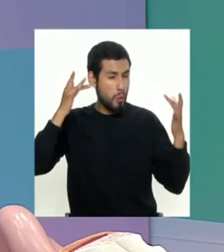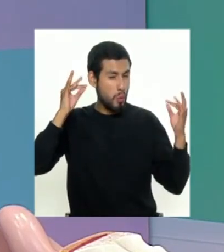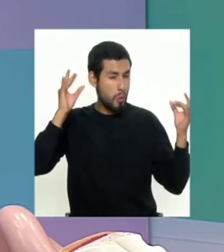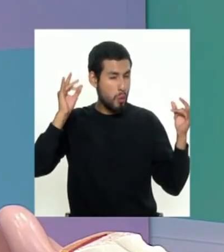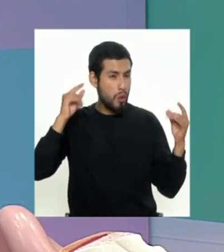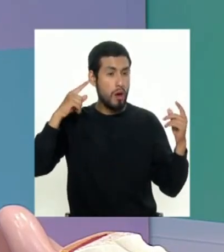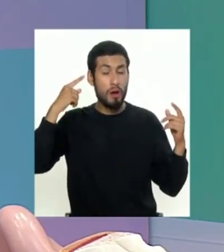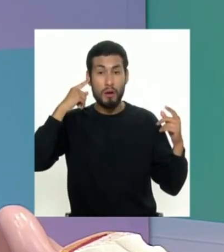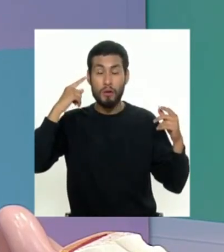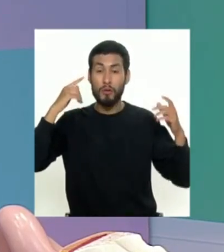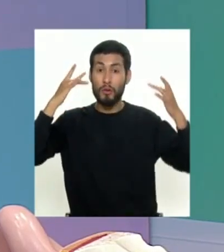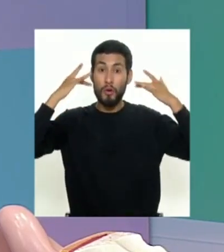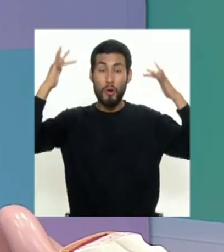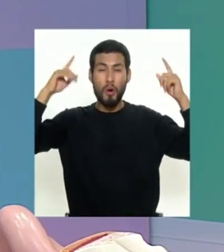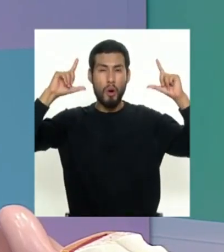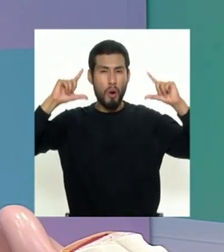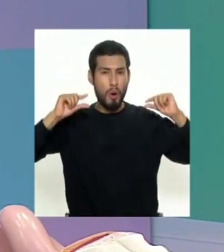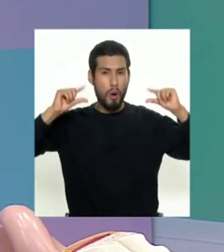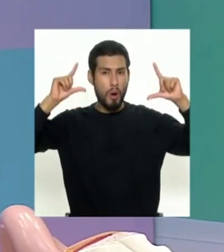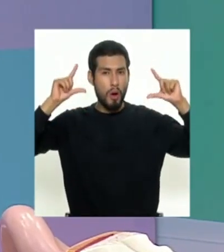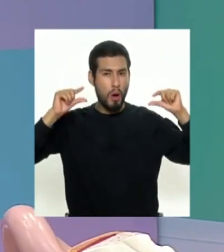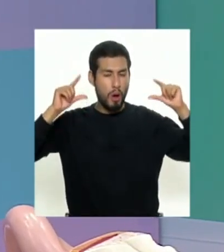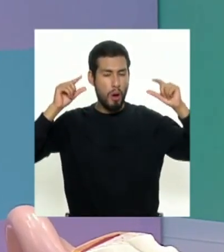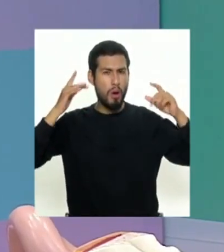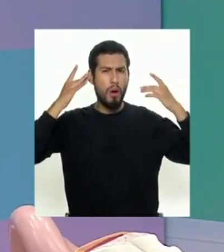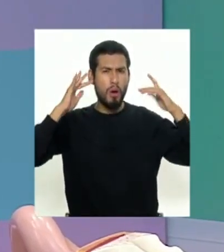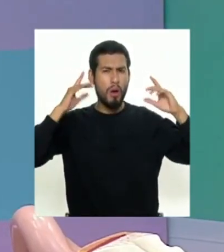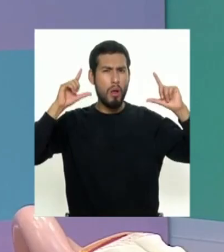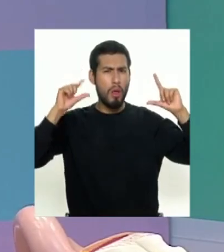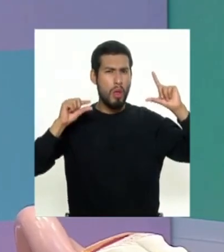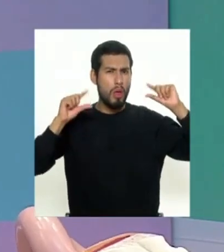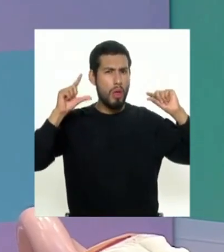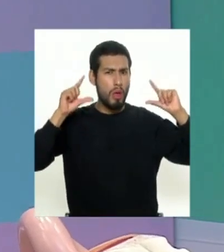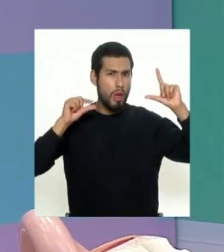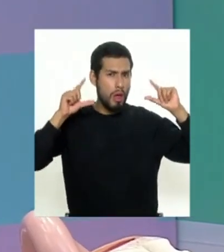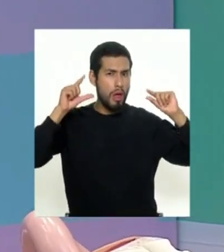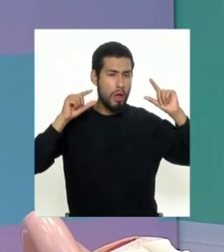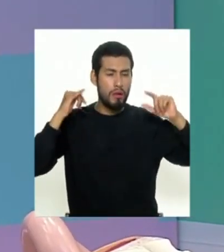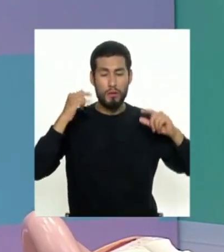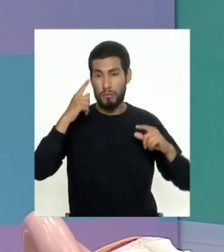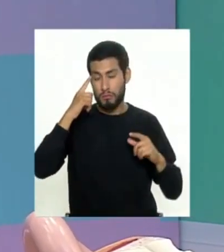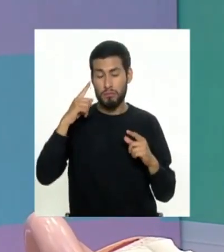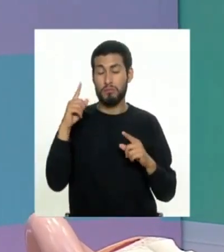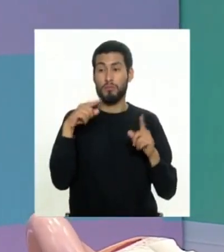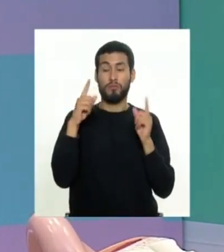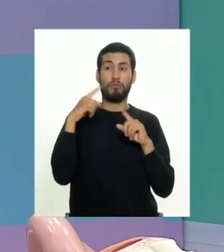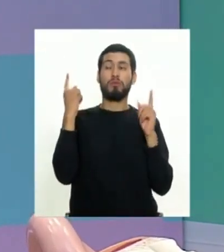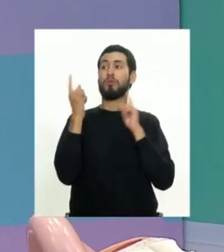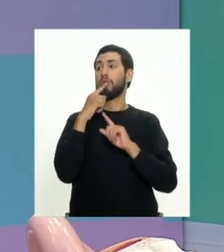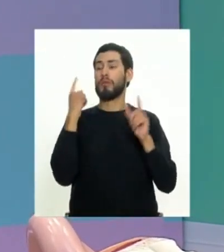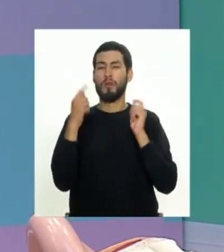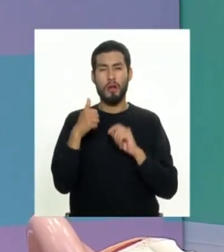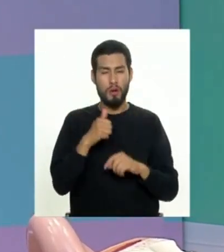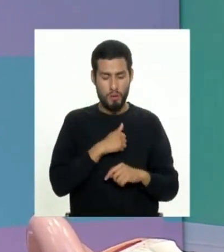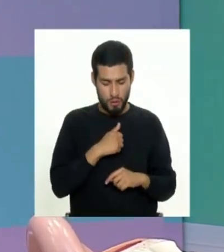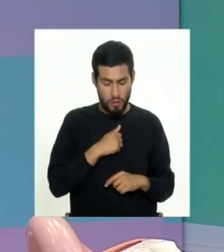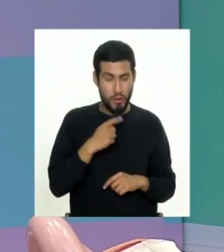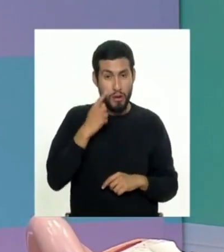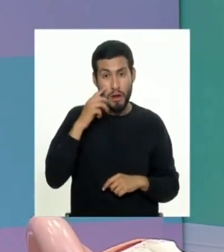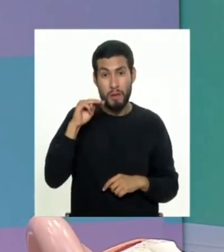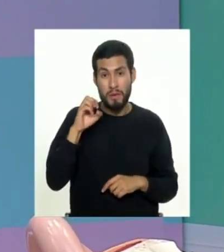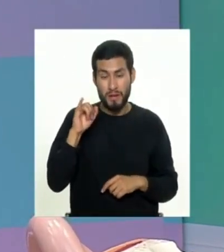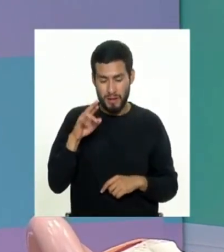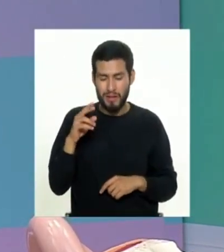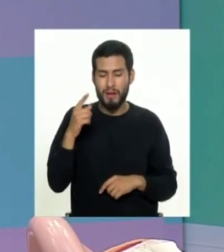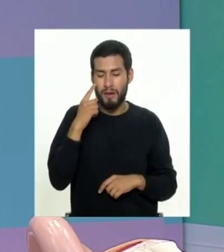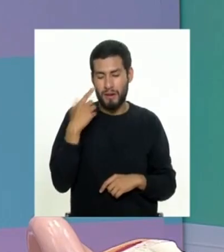la audición, baja y sube la audición, baja y sube y comienza la crisis de vértigo. Él ya se conoce, el paciente con Menier ya se